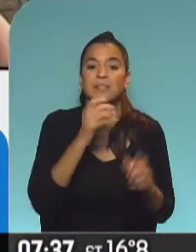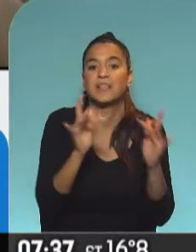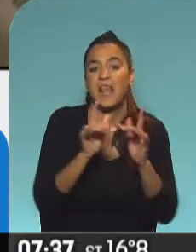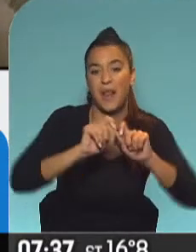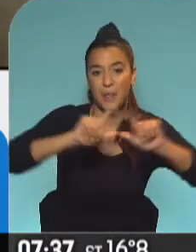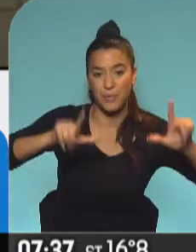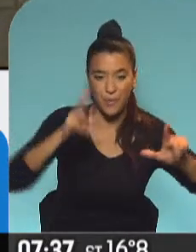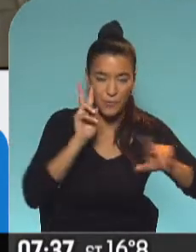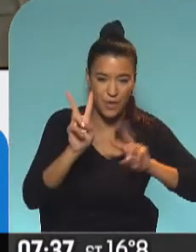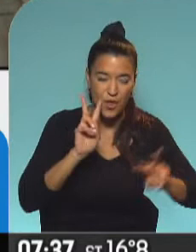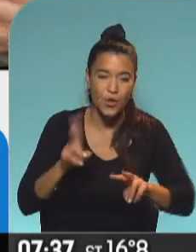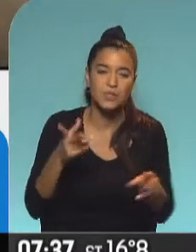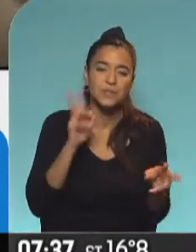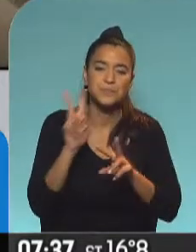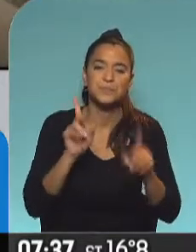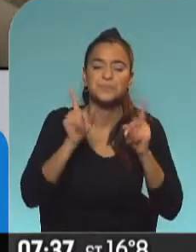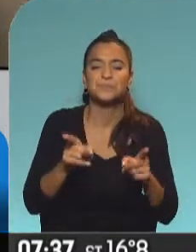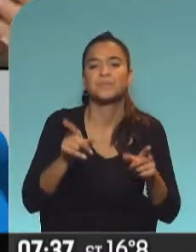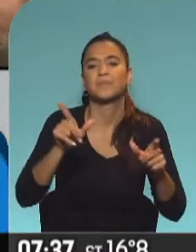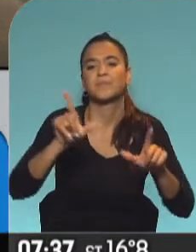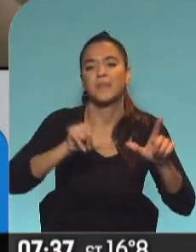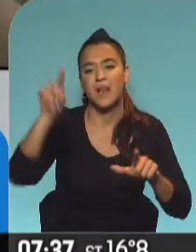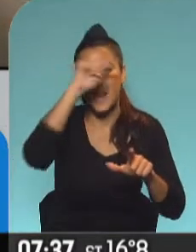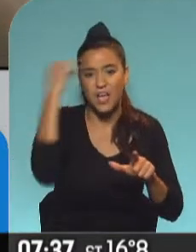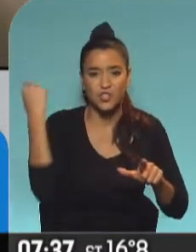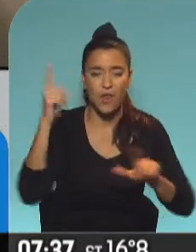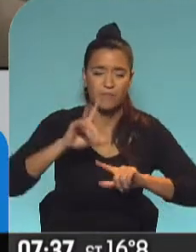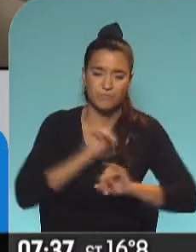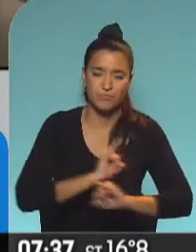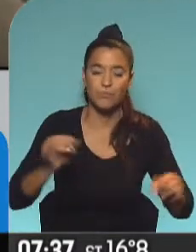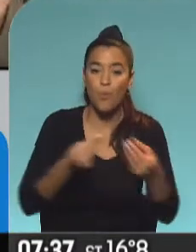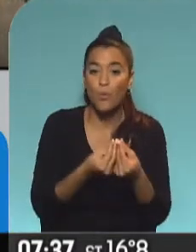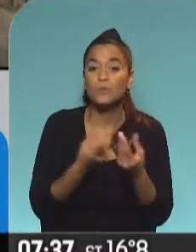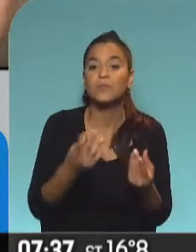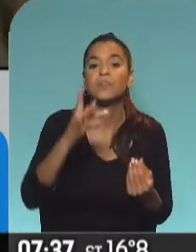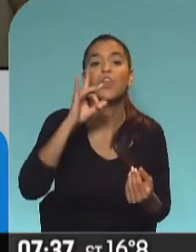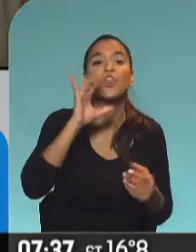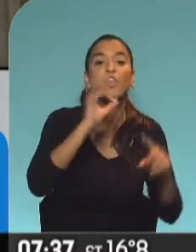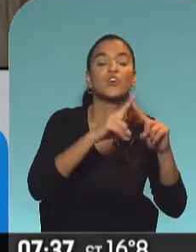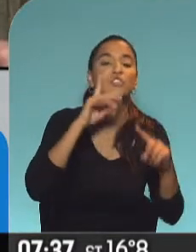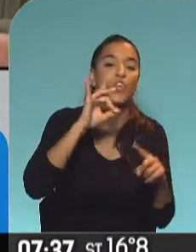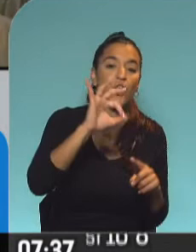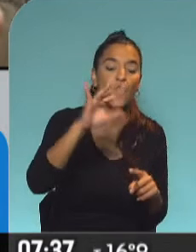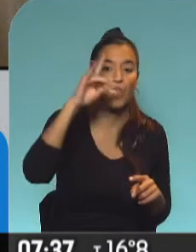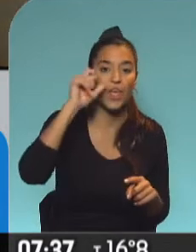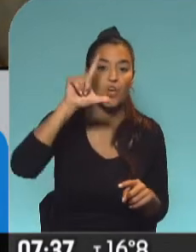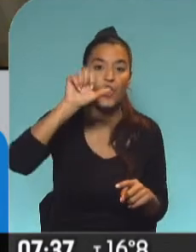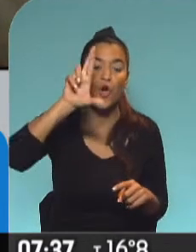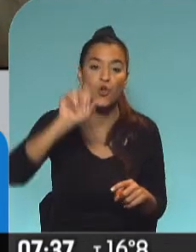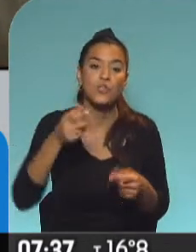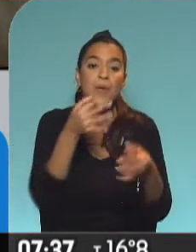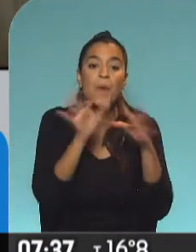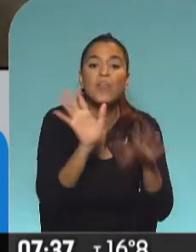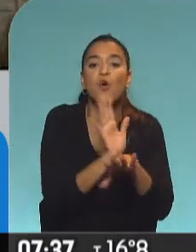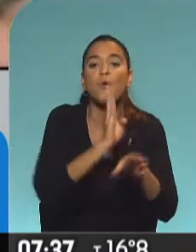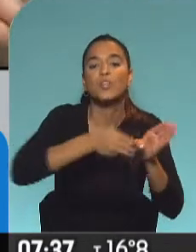los últimos 2 días, salió en otros medios también nacionales a partir de eso. La verdad que el dióxido de cloro se vende como un tratamiento para el coronavirus,